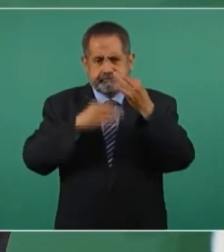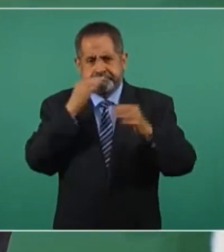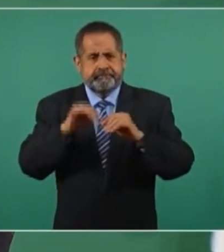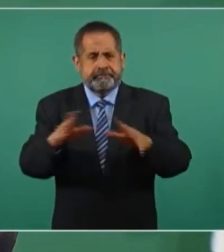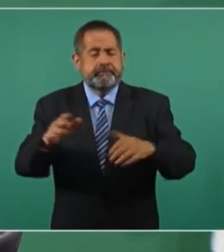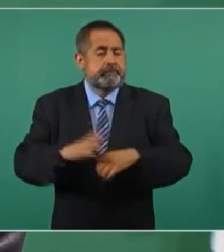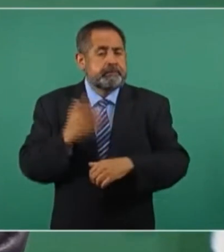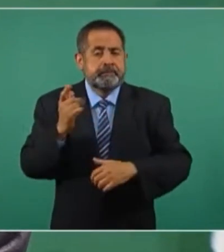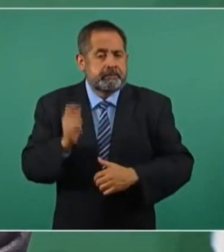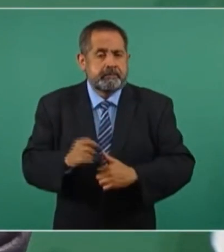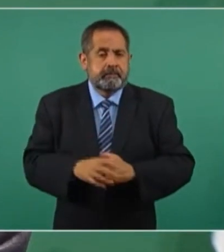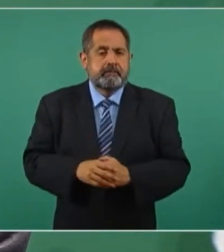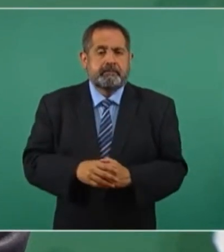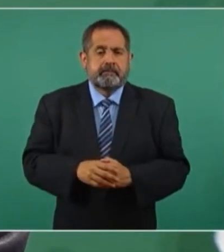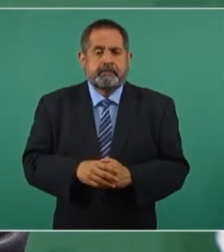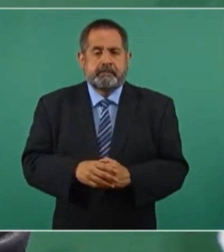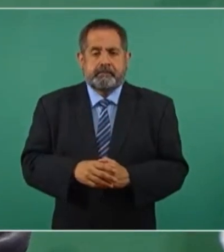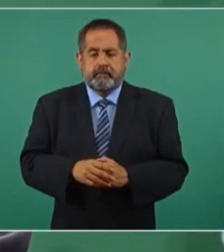porque